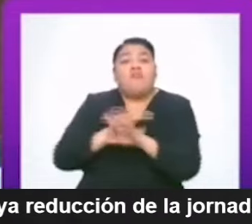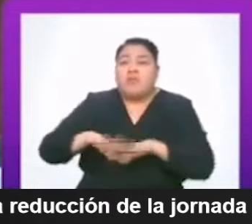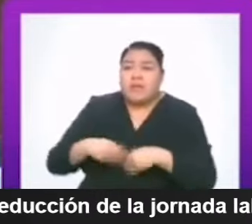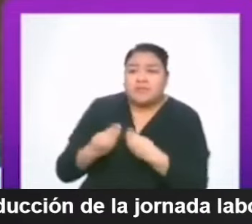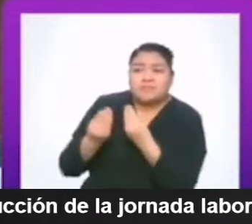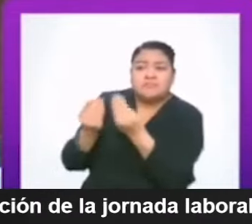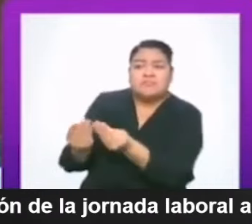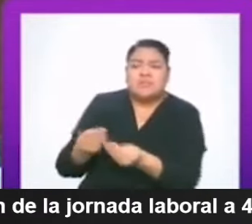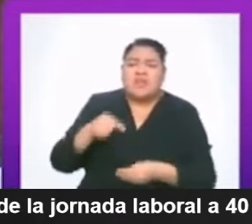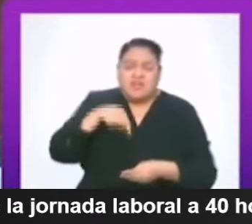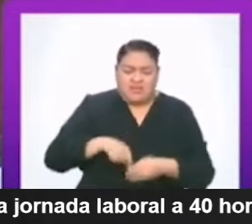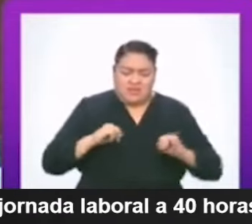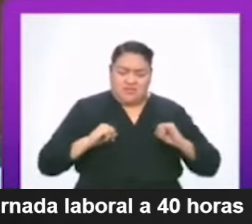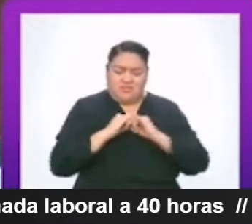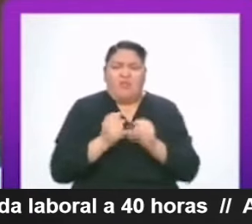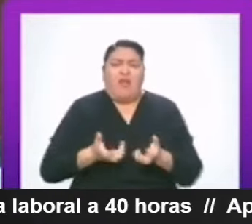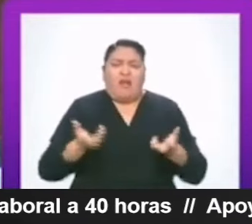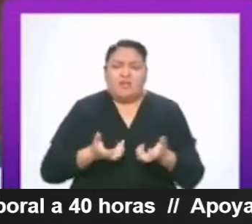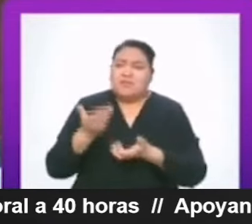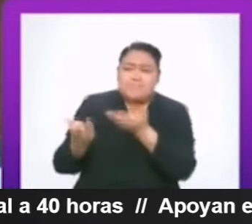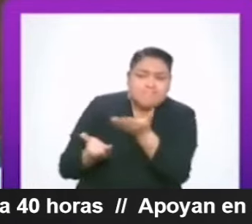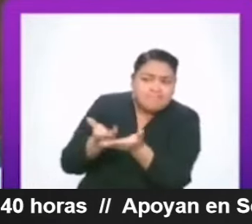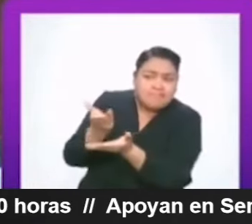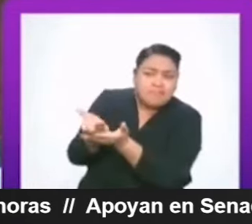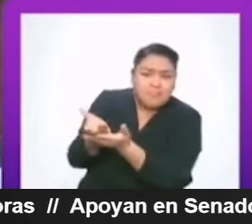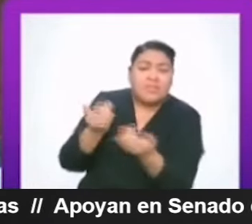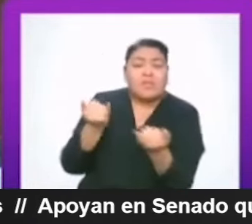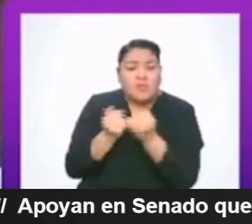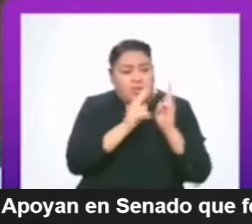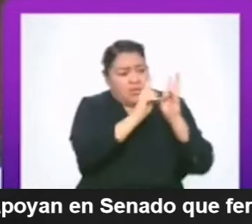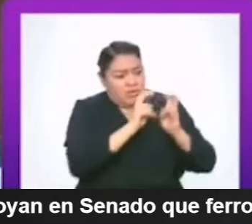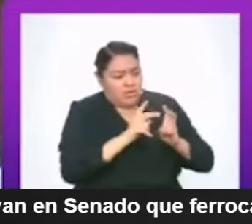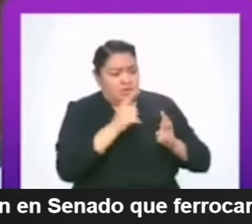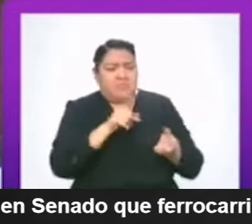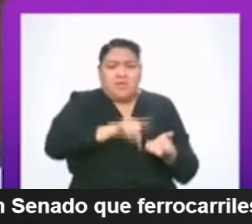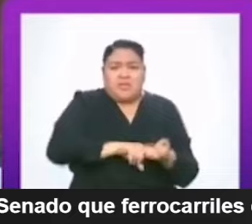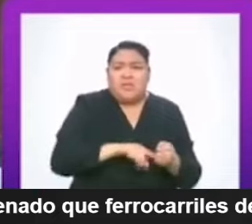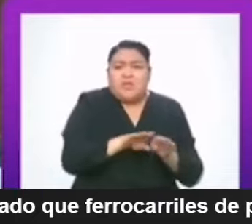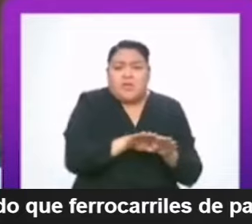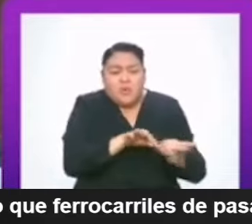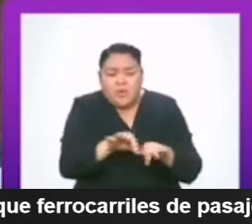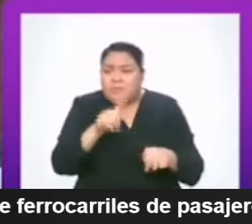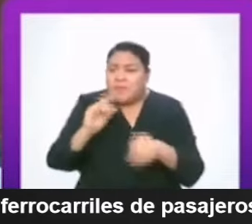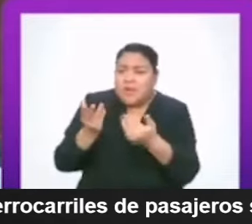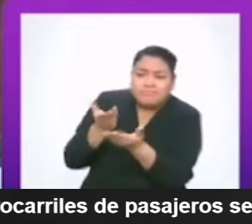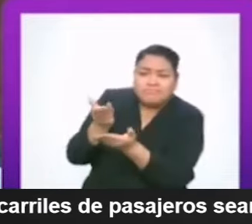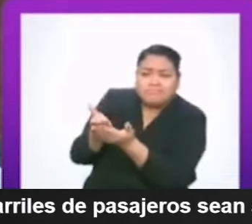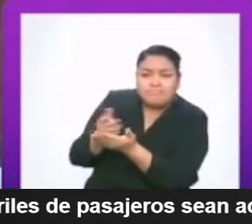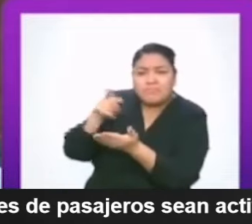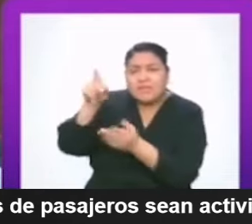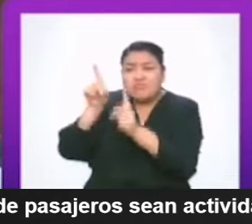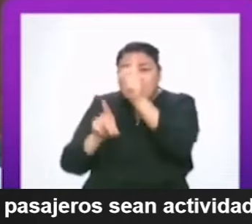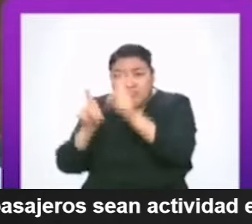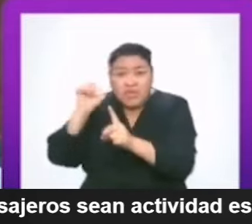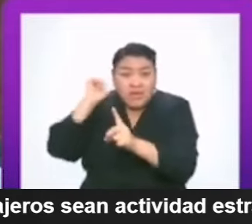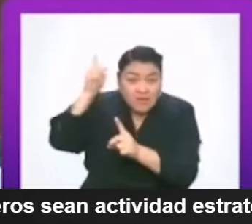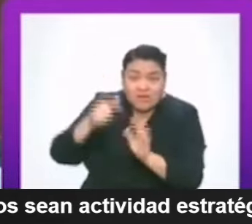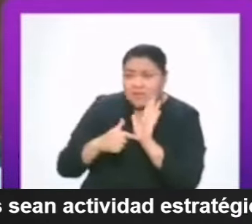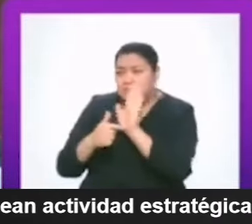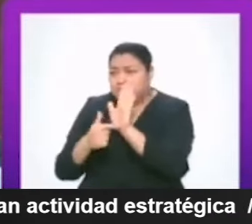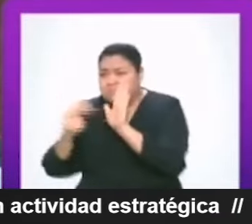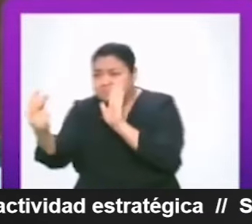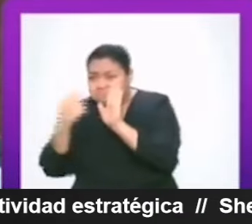valiosa respecto a la labor que hace el INAI y, desde luego, sobre ciertos aspectos de la vida interna con la finalidad de disipar cualquier duda,